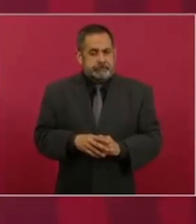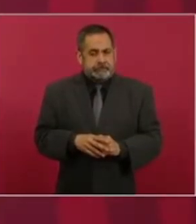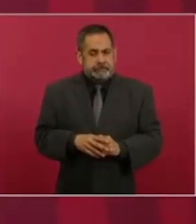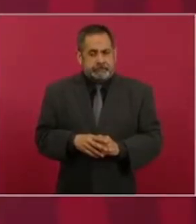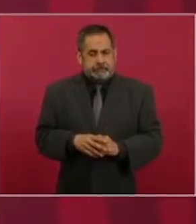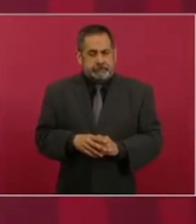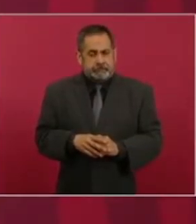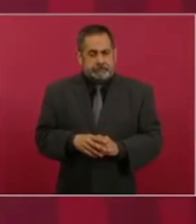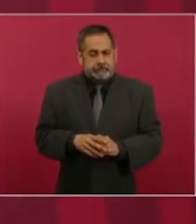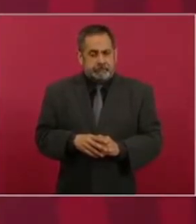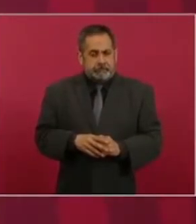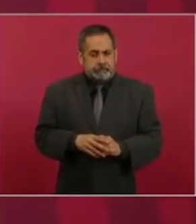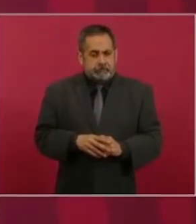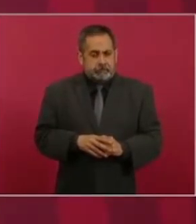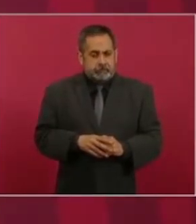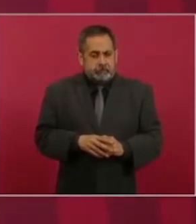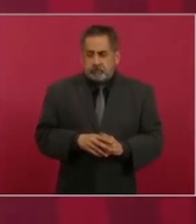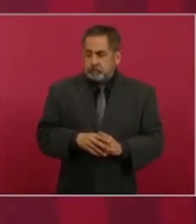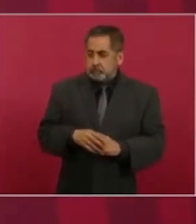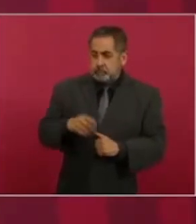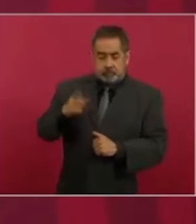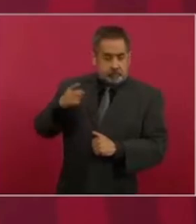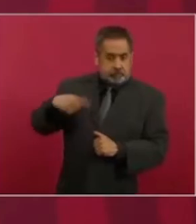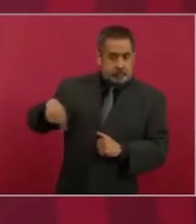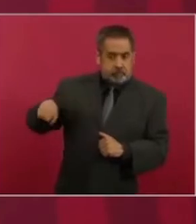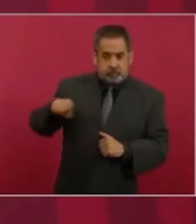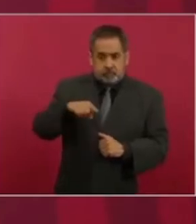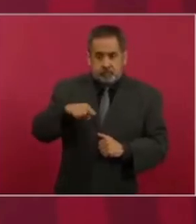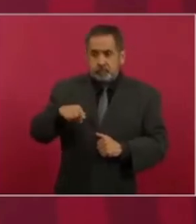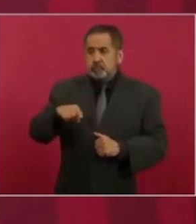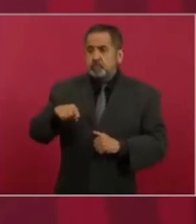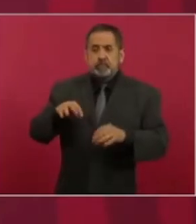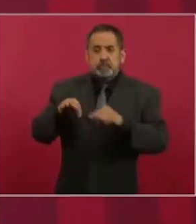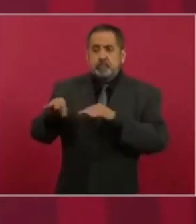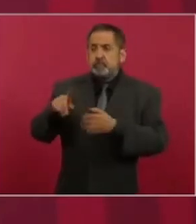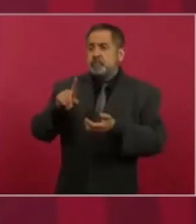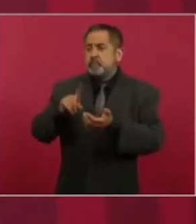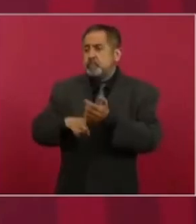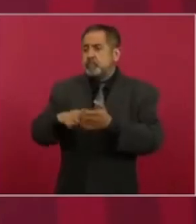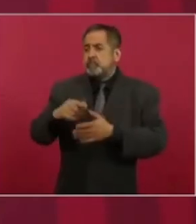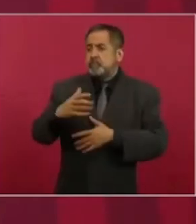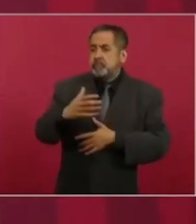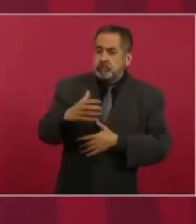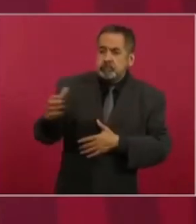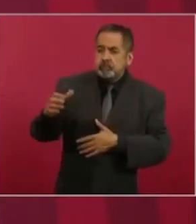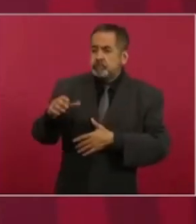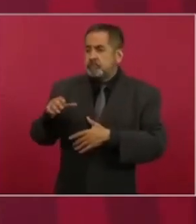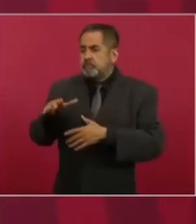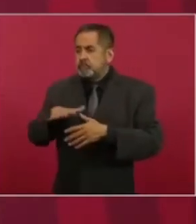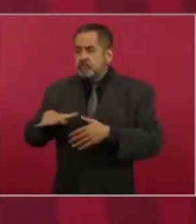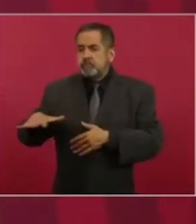cuando se trabaja en campo y en beneficio de la gente.